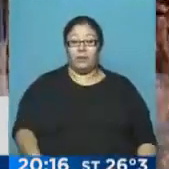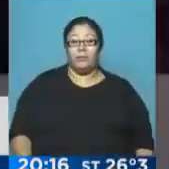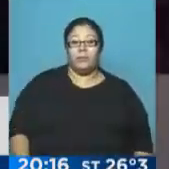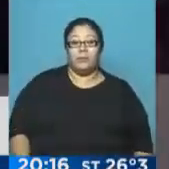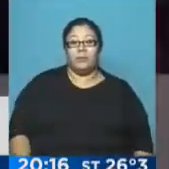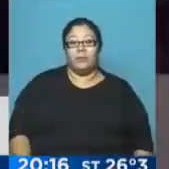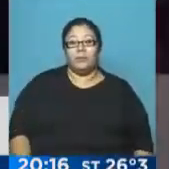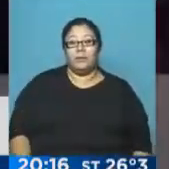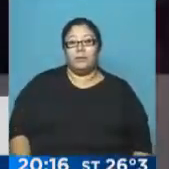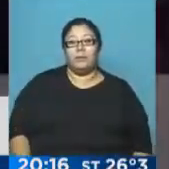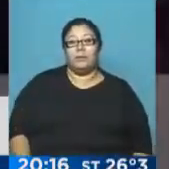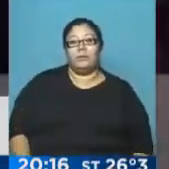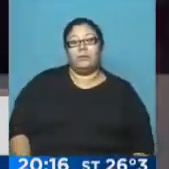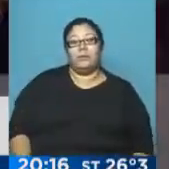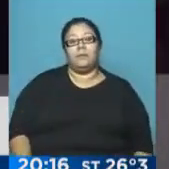Yo espero.